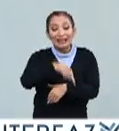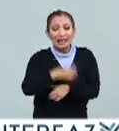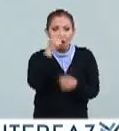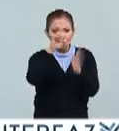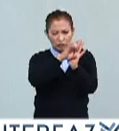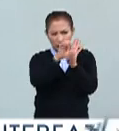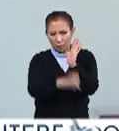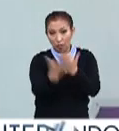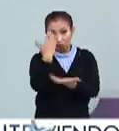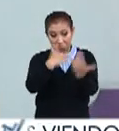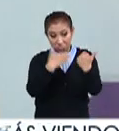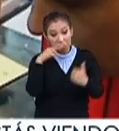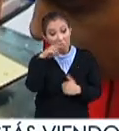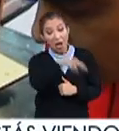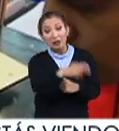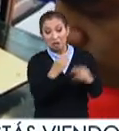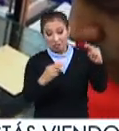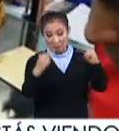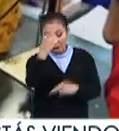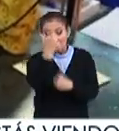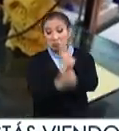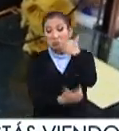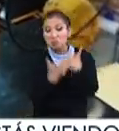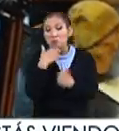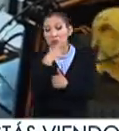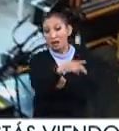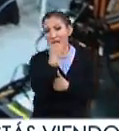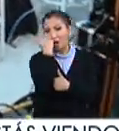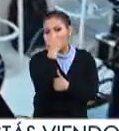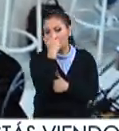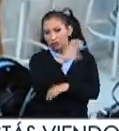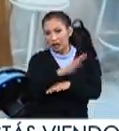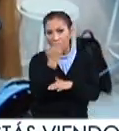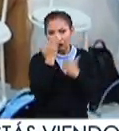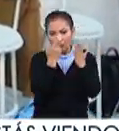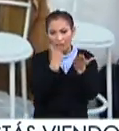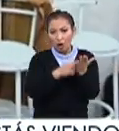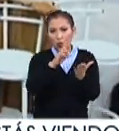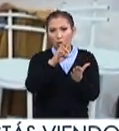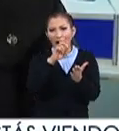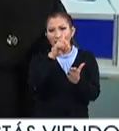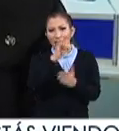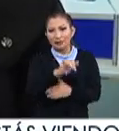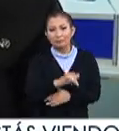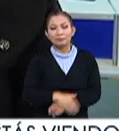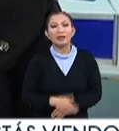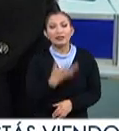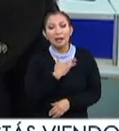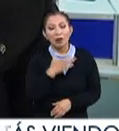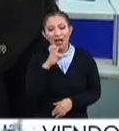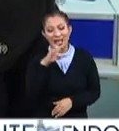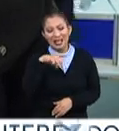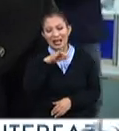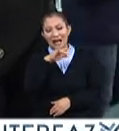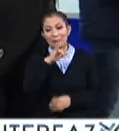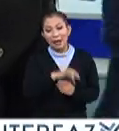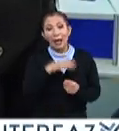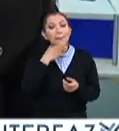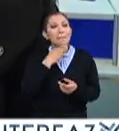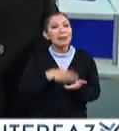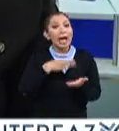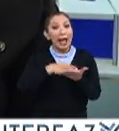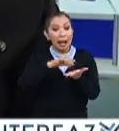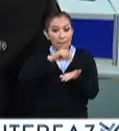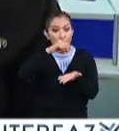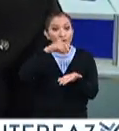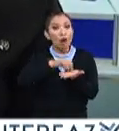algunos ejemplos de éxito que demuestran el nivel de competitividad de los alumnos que estudian en la UADY. Tenemos enjambre, que es miel en polvo, que ya